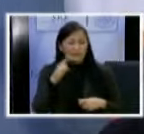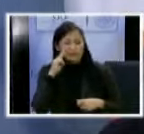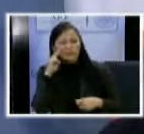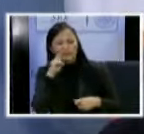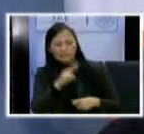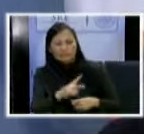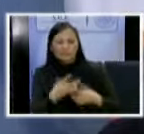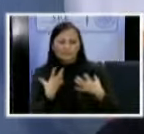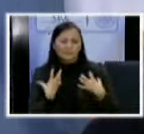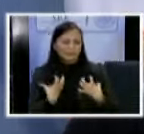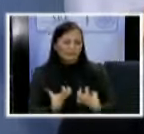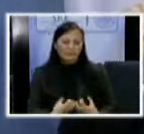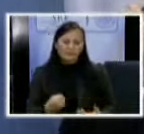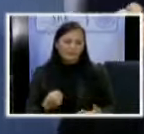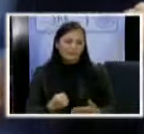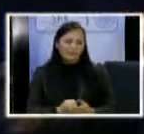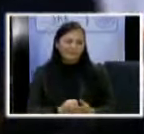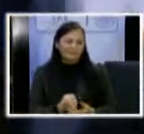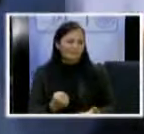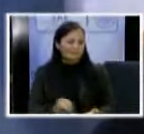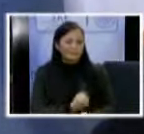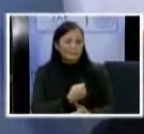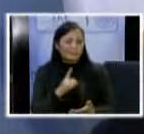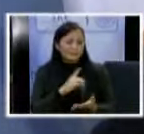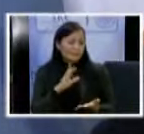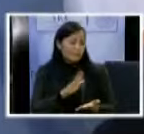muy frustrante el que no les podamos dar el